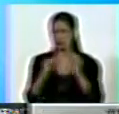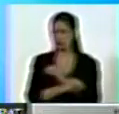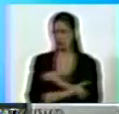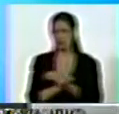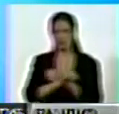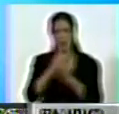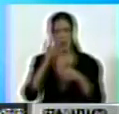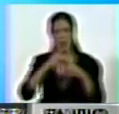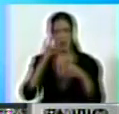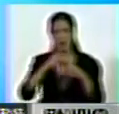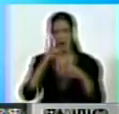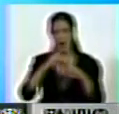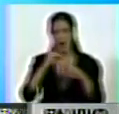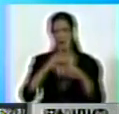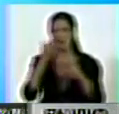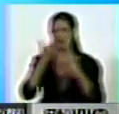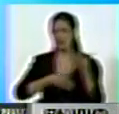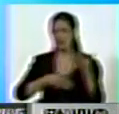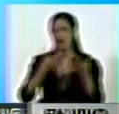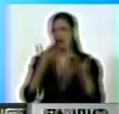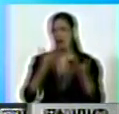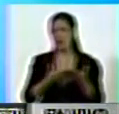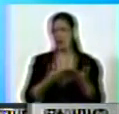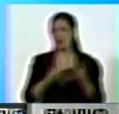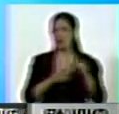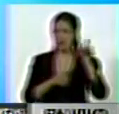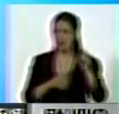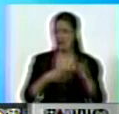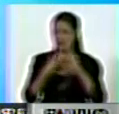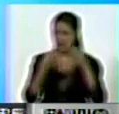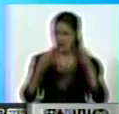con los datos registrados del cliente.